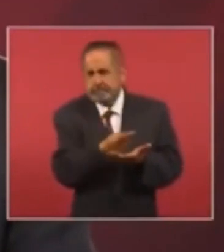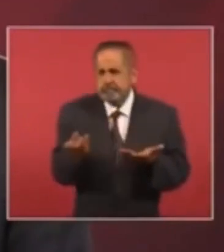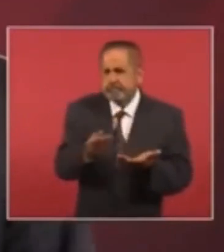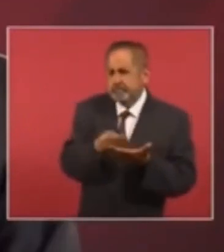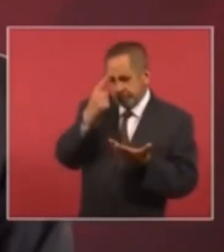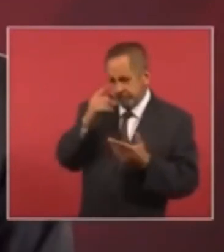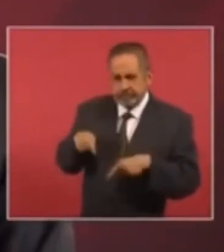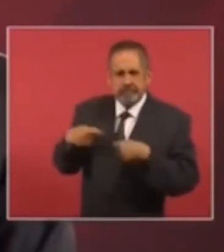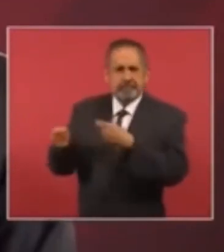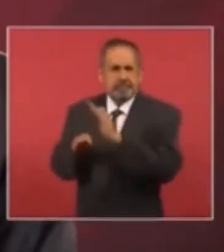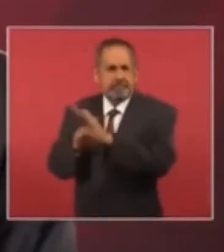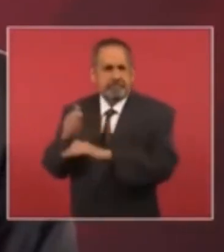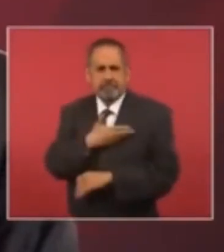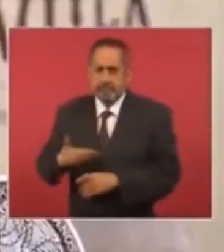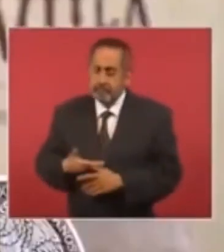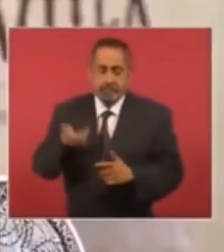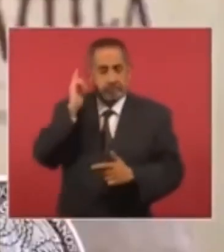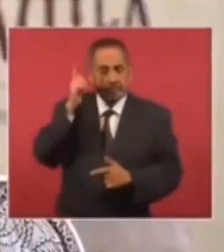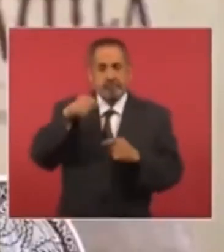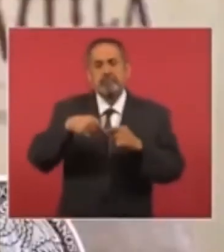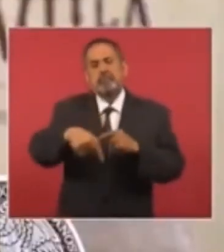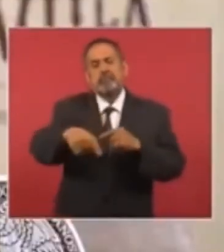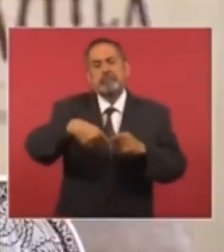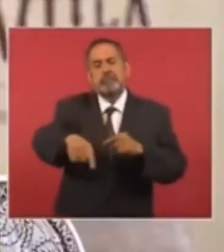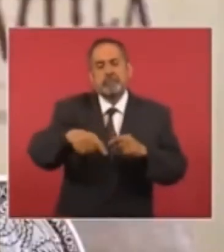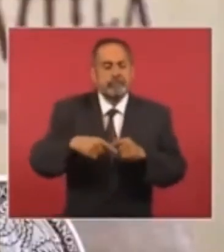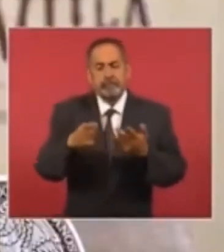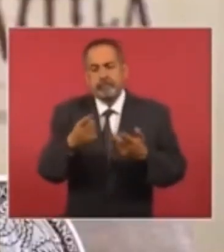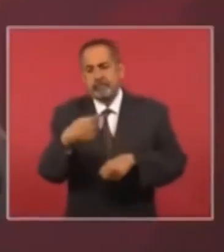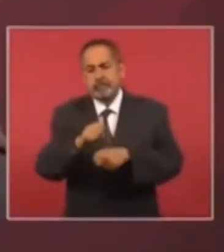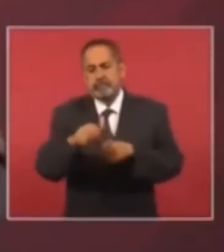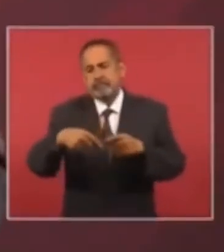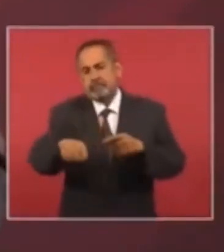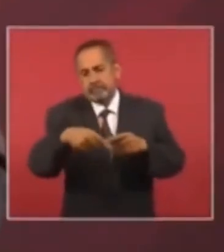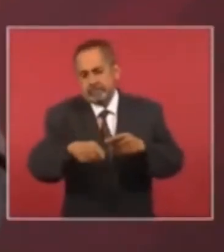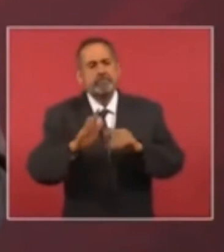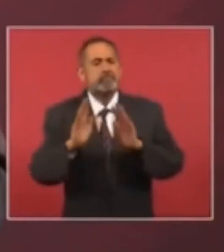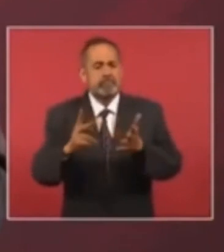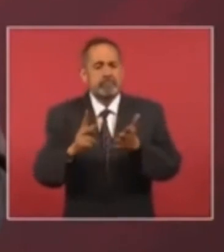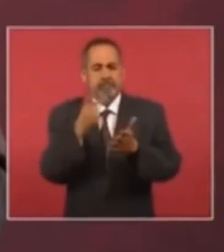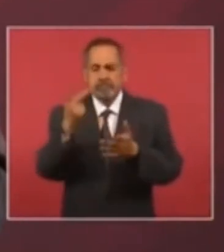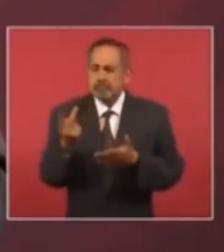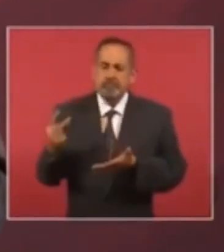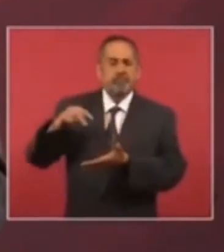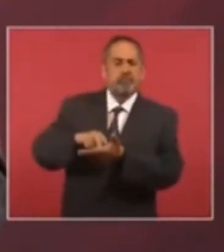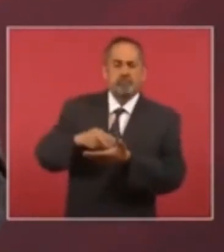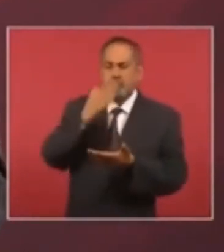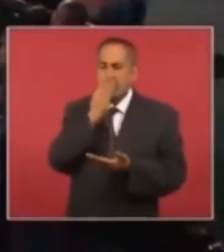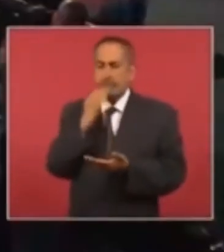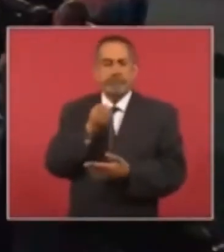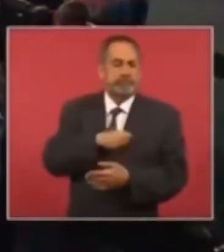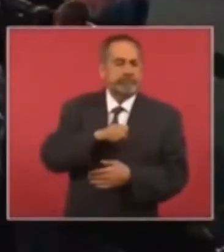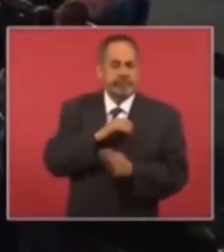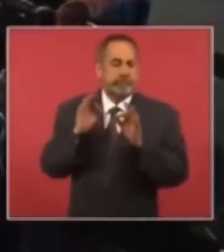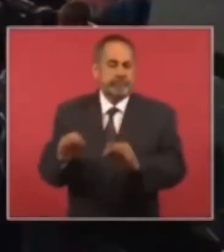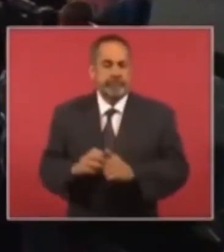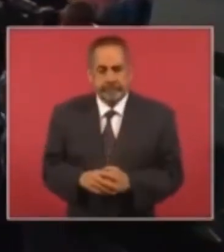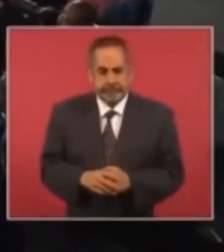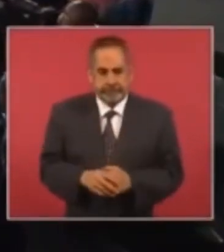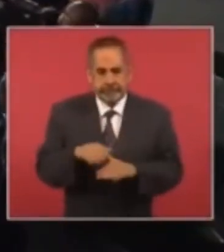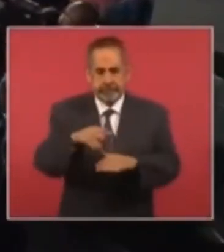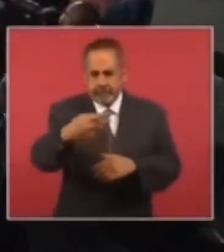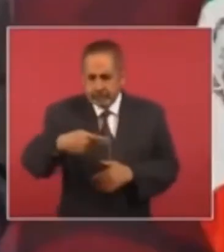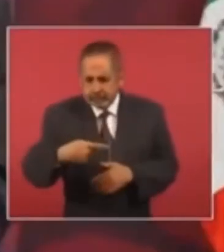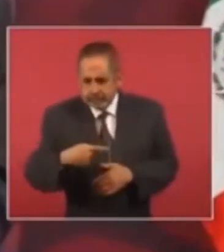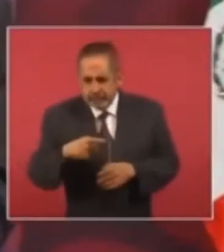estará a disposición del señor presidente y nosotros esperamos que en los próximos días, en el recurso de la semana, ya pueda estar totalmente restablecido. En cuanto a lo que pregunta